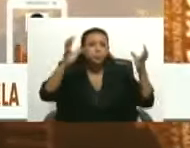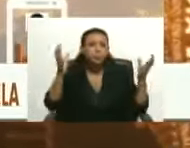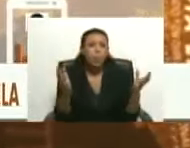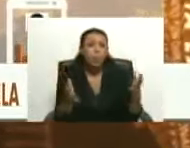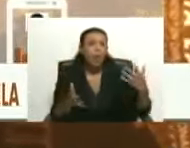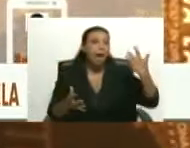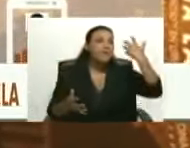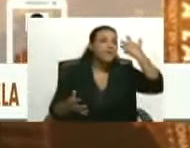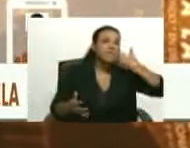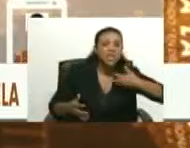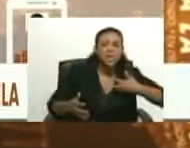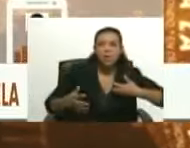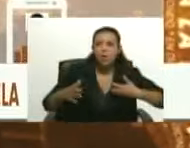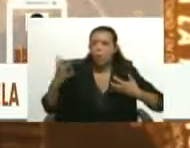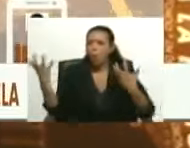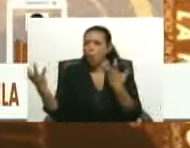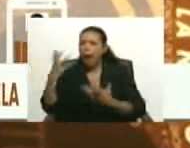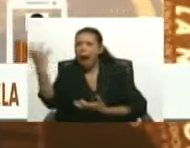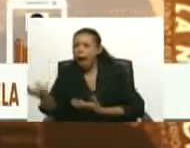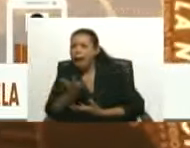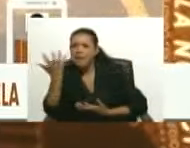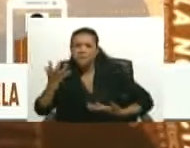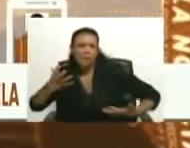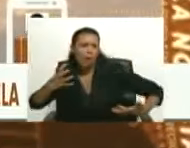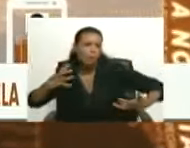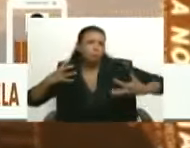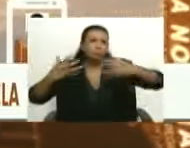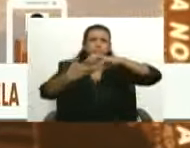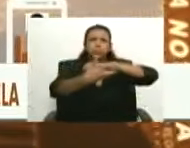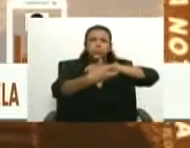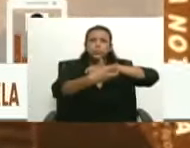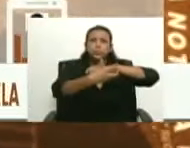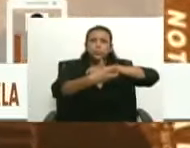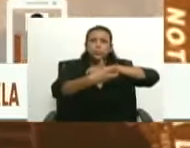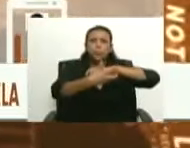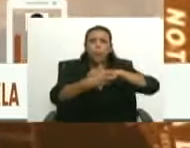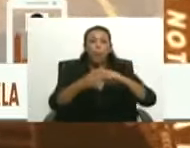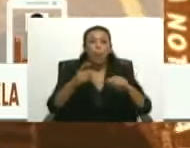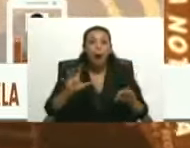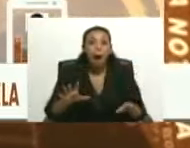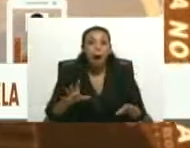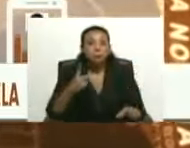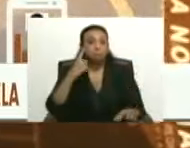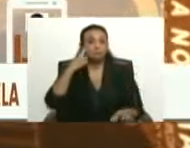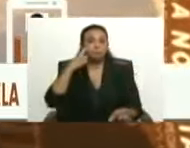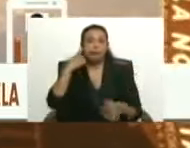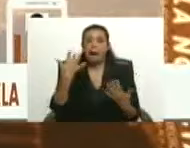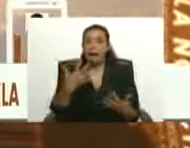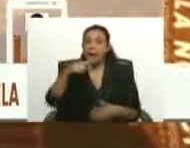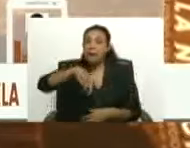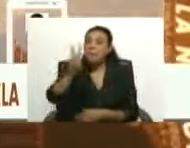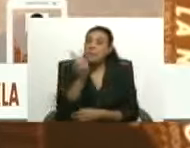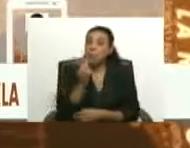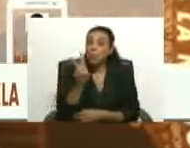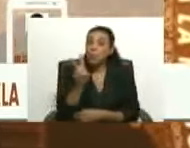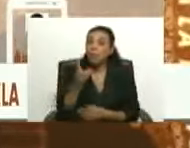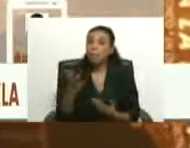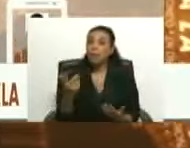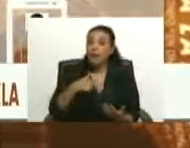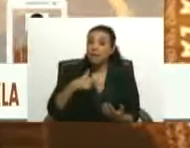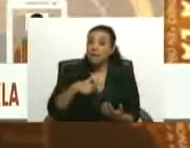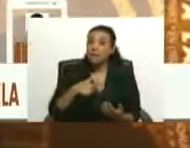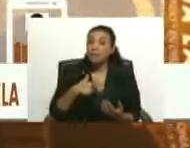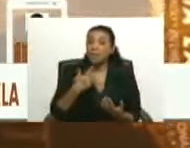viviendo, catastrófico. Bueno, en Venezuela hemos vivido casi, Eric, 3,